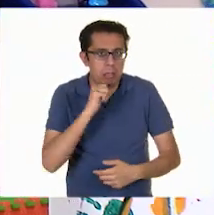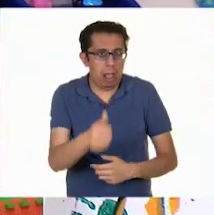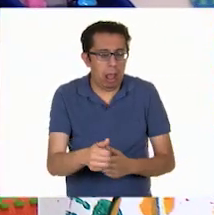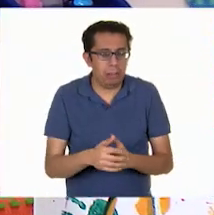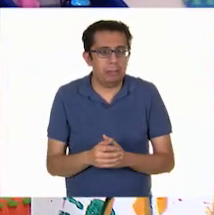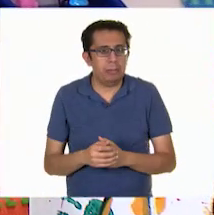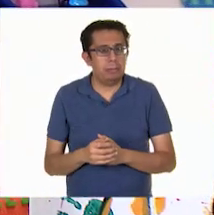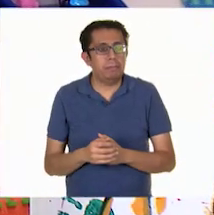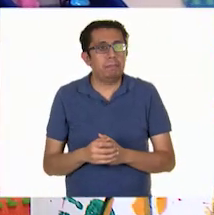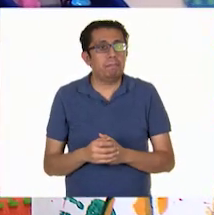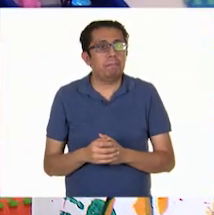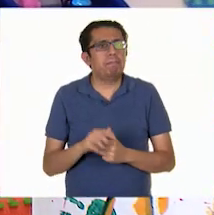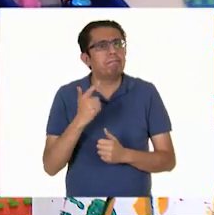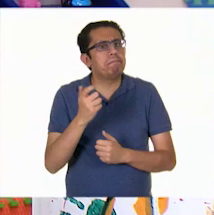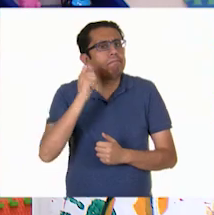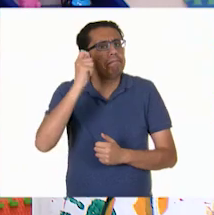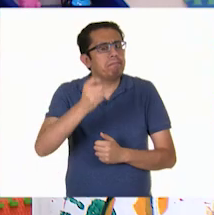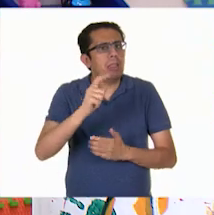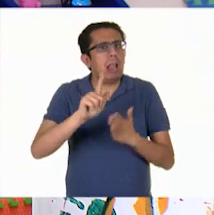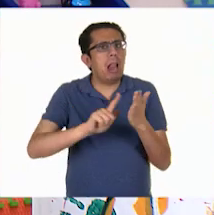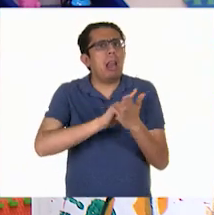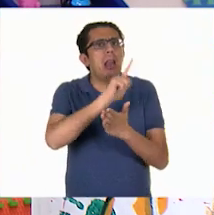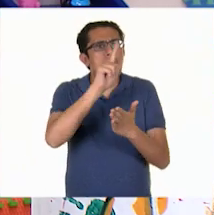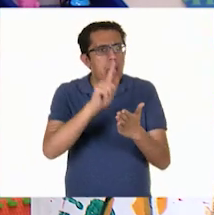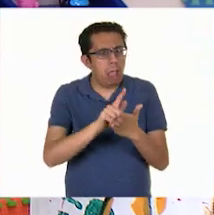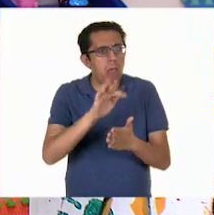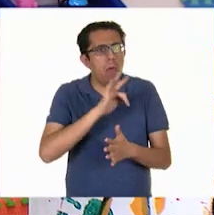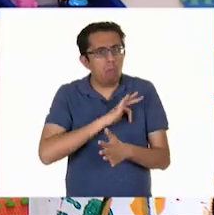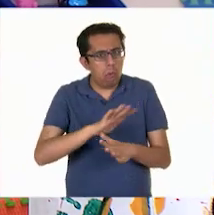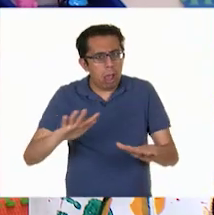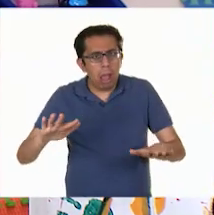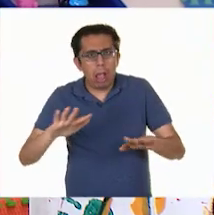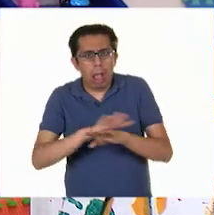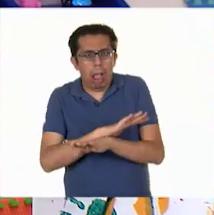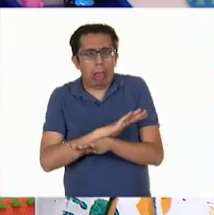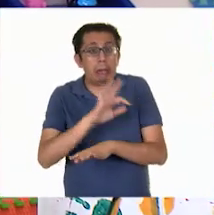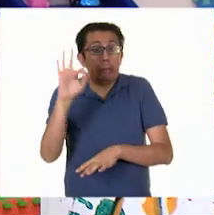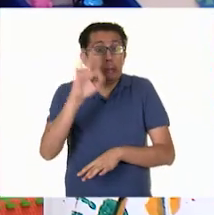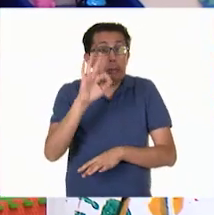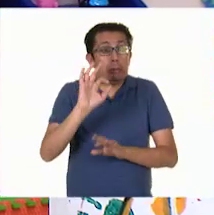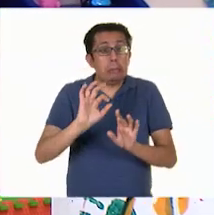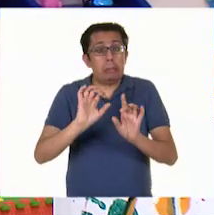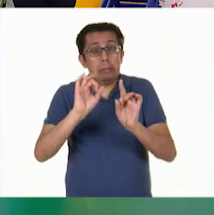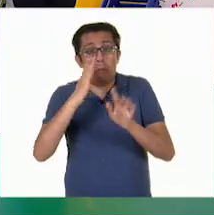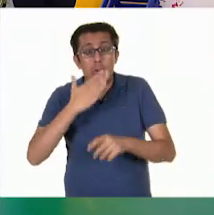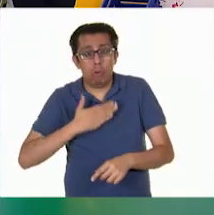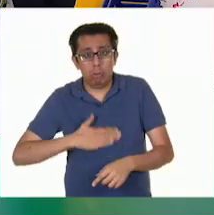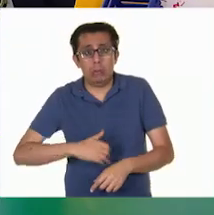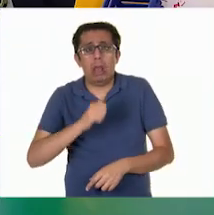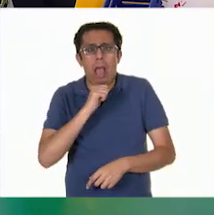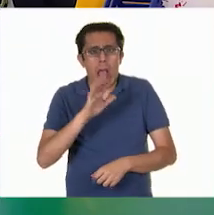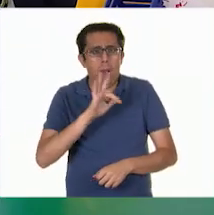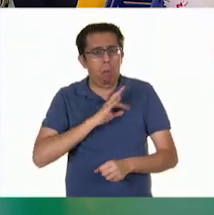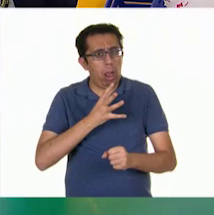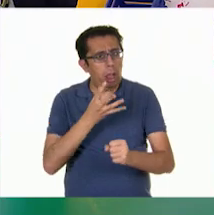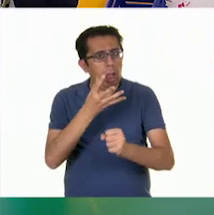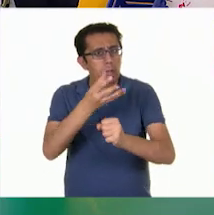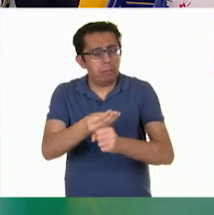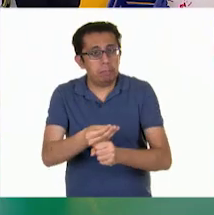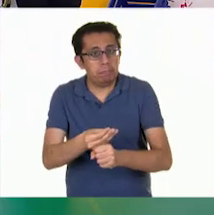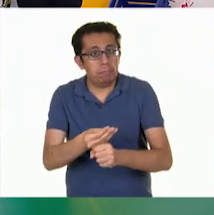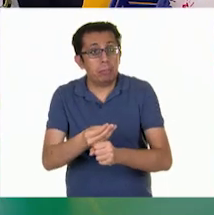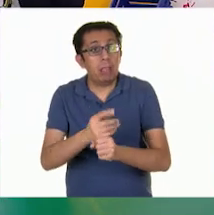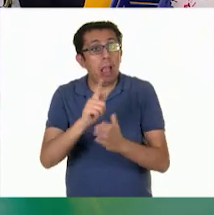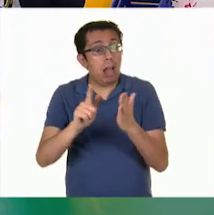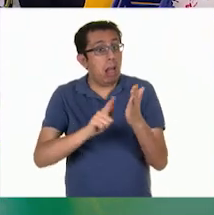Eso quiere decir que las leyes pueden cambiar si alguna es injusta, se puede modificar. Uh-huh. Efectivamente, si alguna ley va en